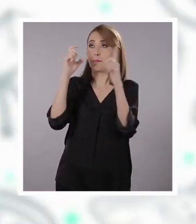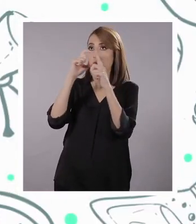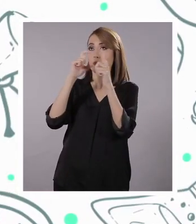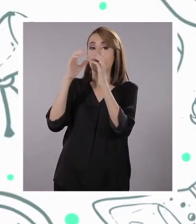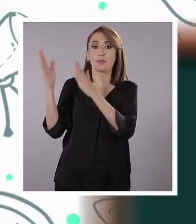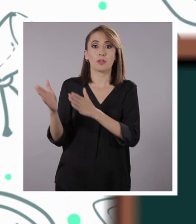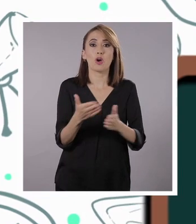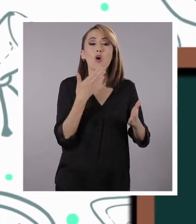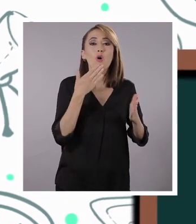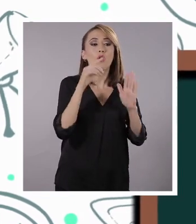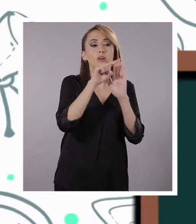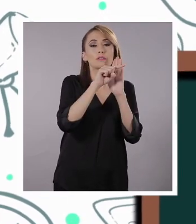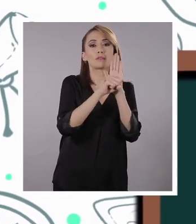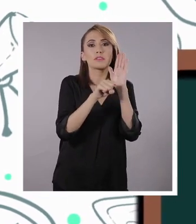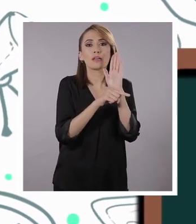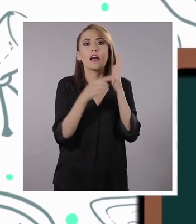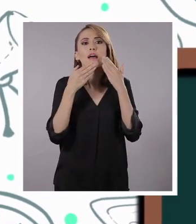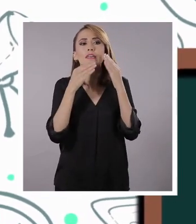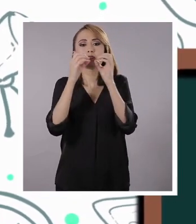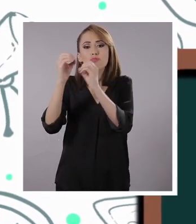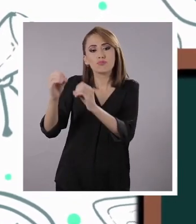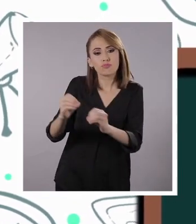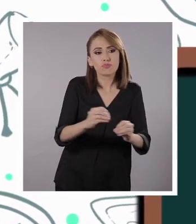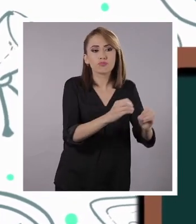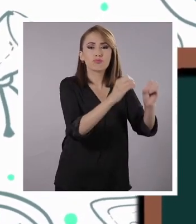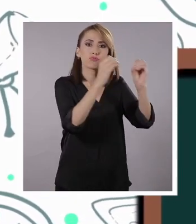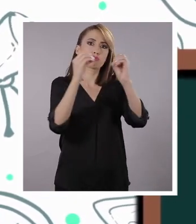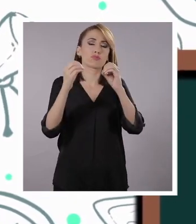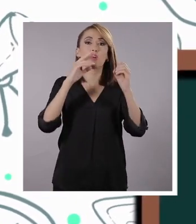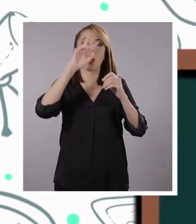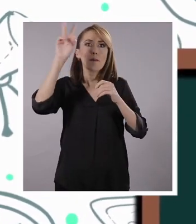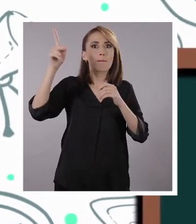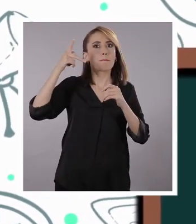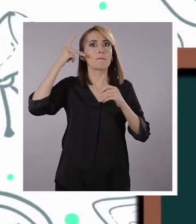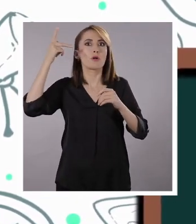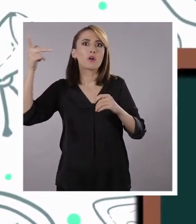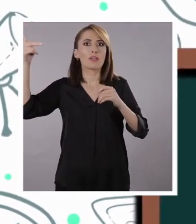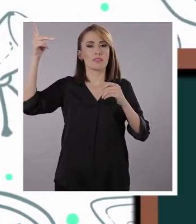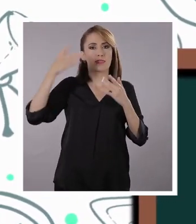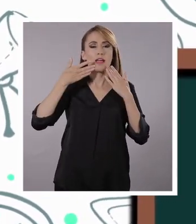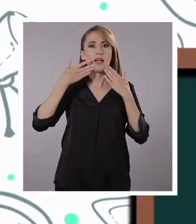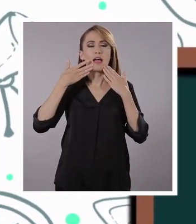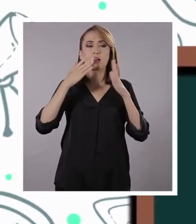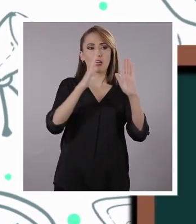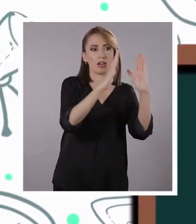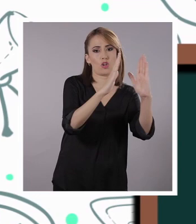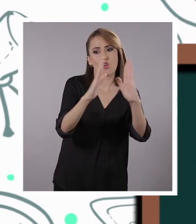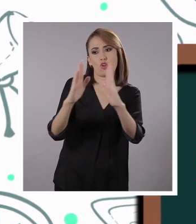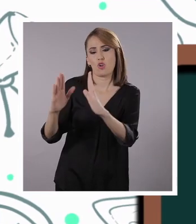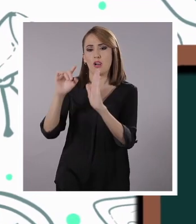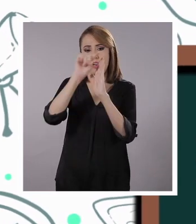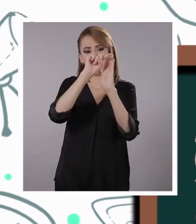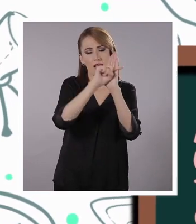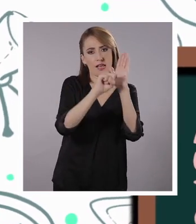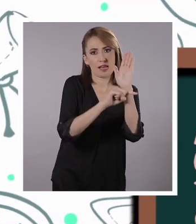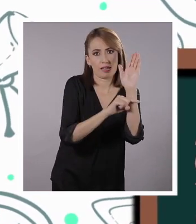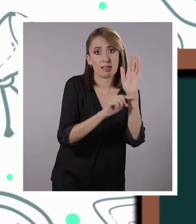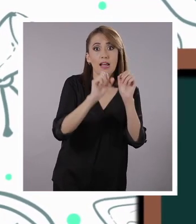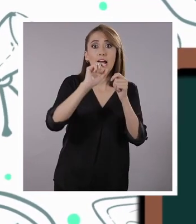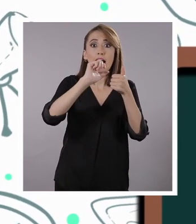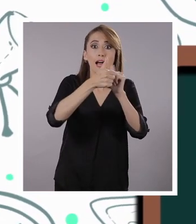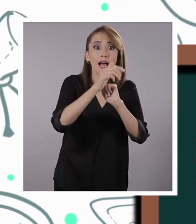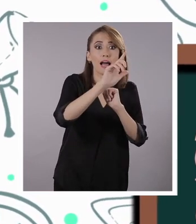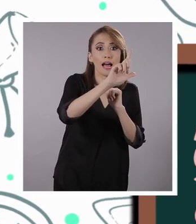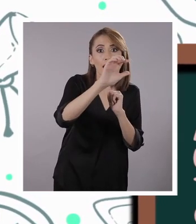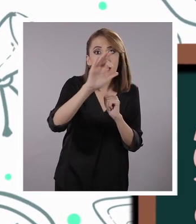acróstico? ¡Claro, profe Roberto! Un acróstico es una composición poética que contiene las letras al inicio, en medio o al final